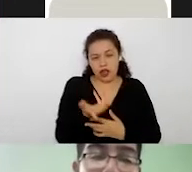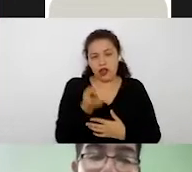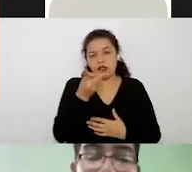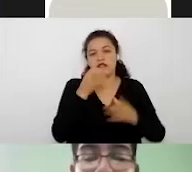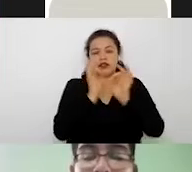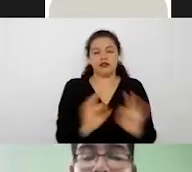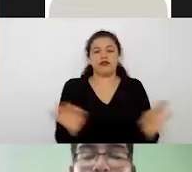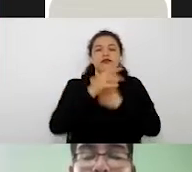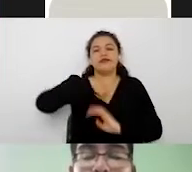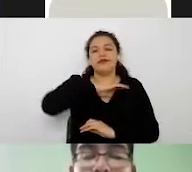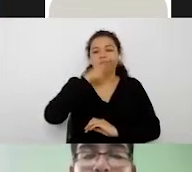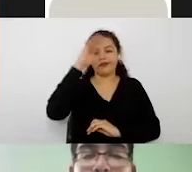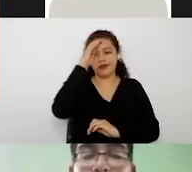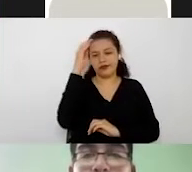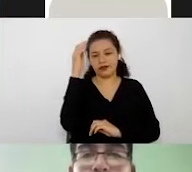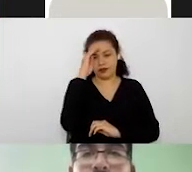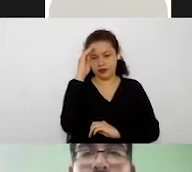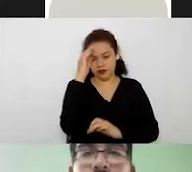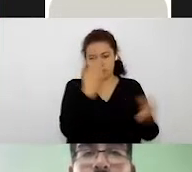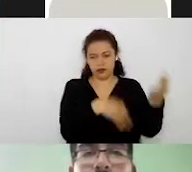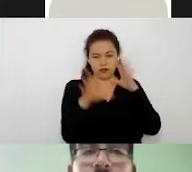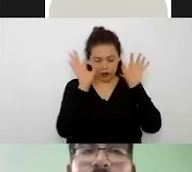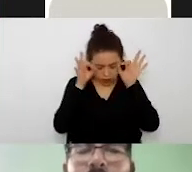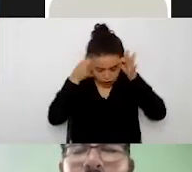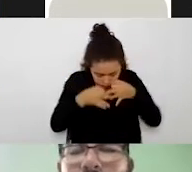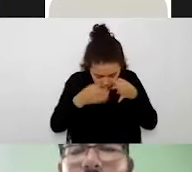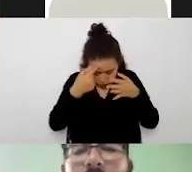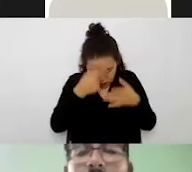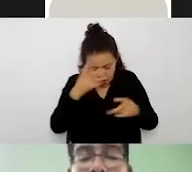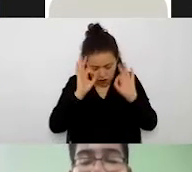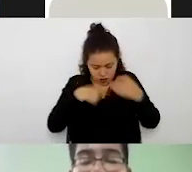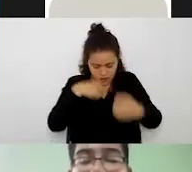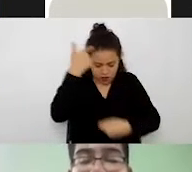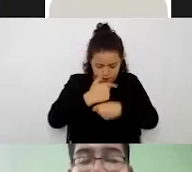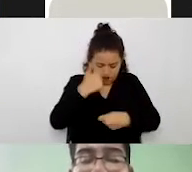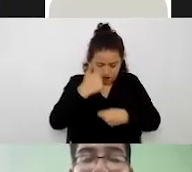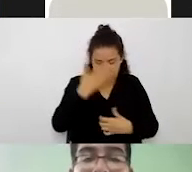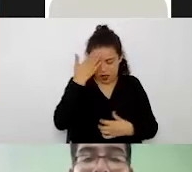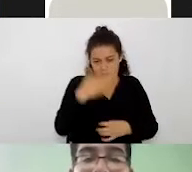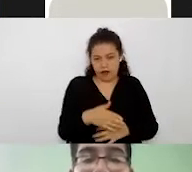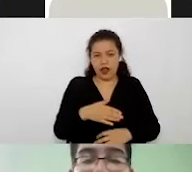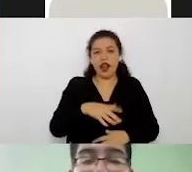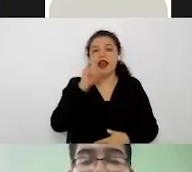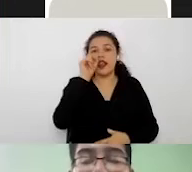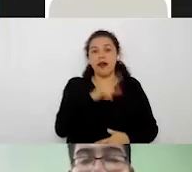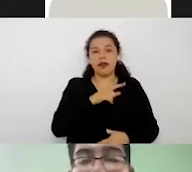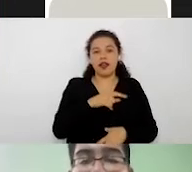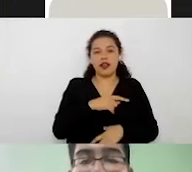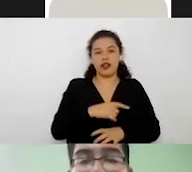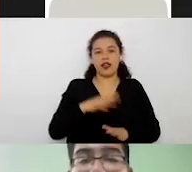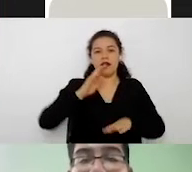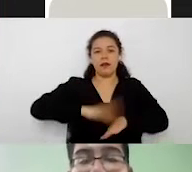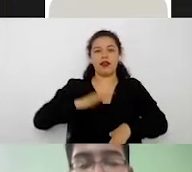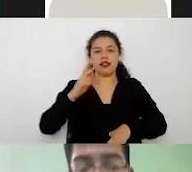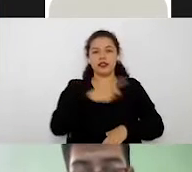todos lo conozcamos, que todos nos conozcamos a nosotros mismos de cómo actuar y sobre todo de estar conscientes